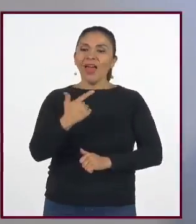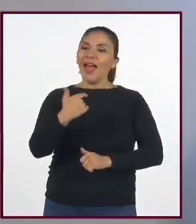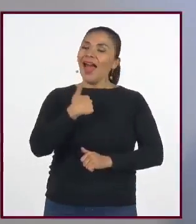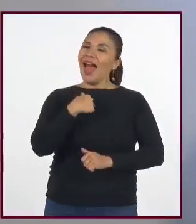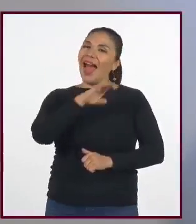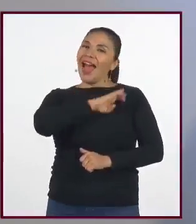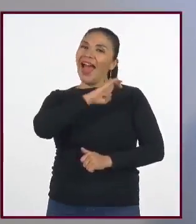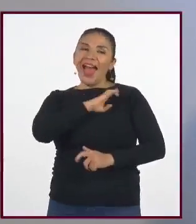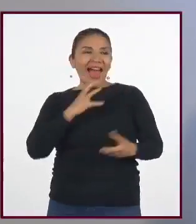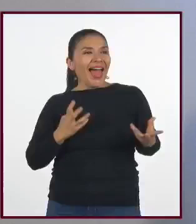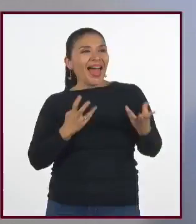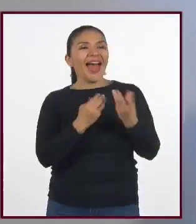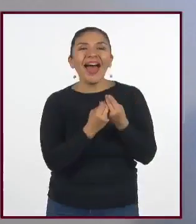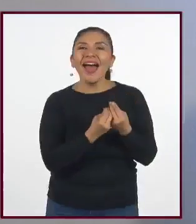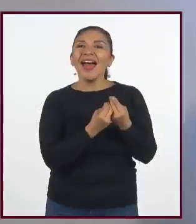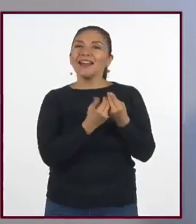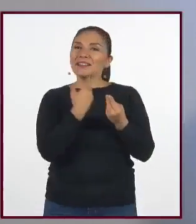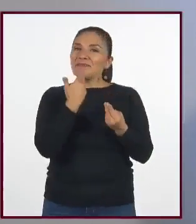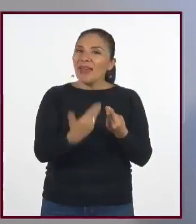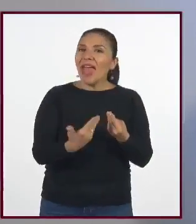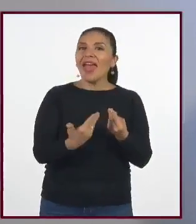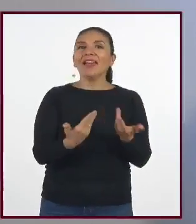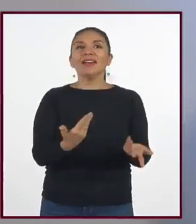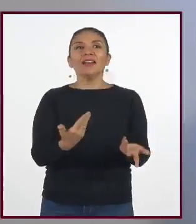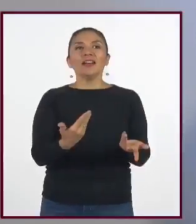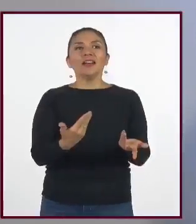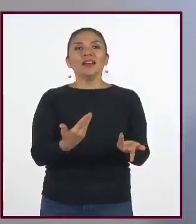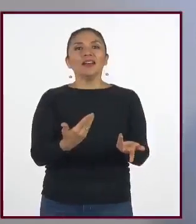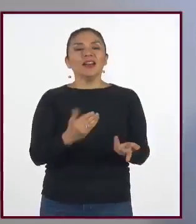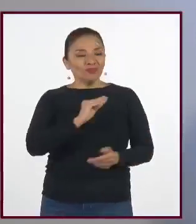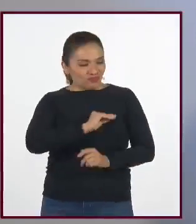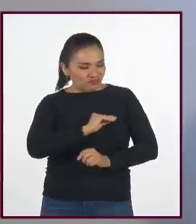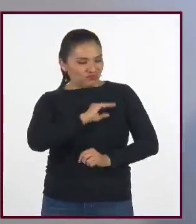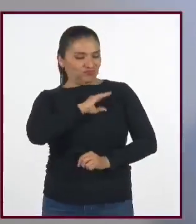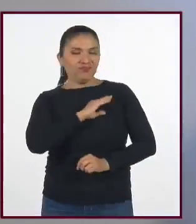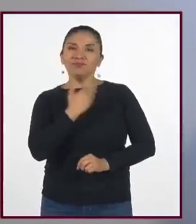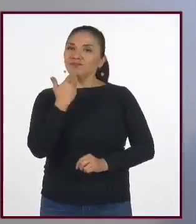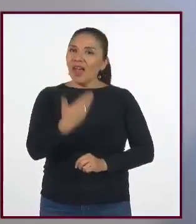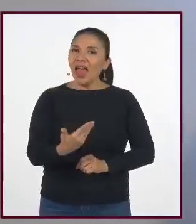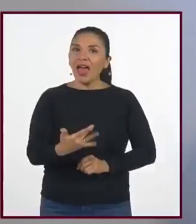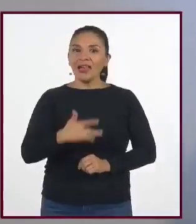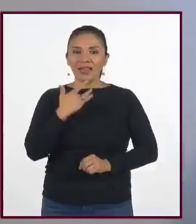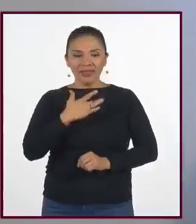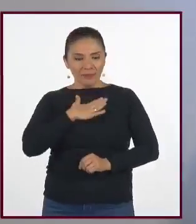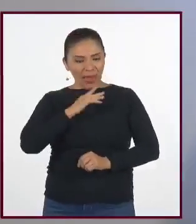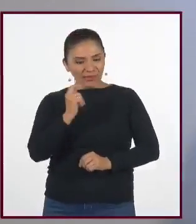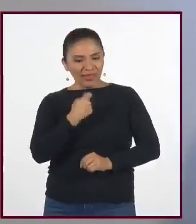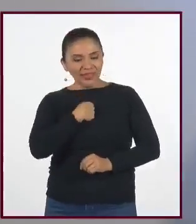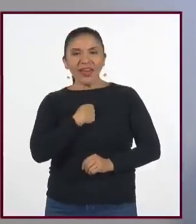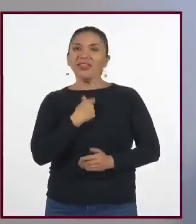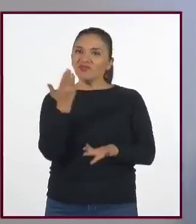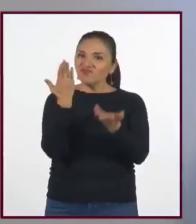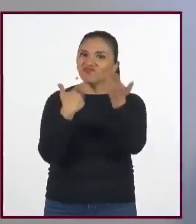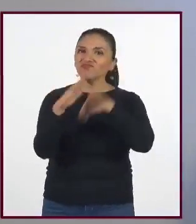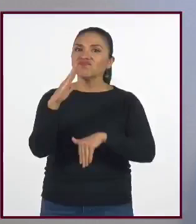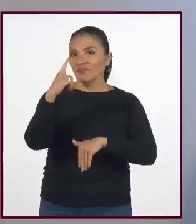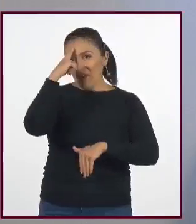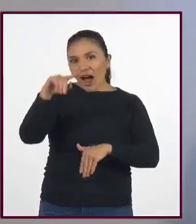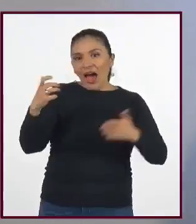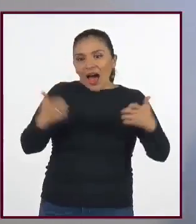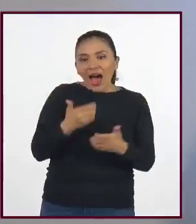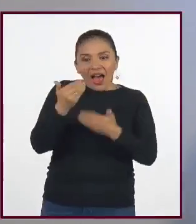pertenencia, que que mejore su autoestima, que su identidad se vaya construyendo a un buen